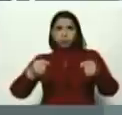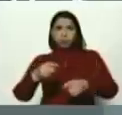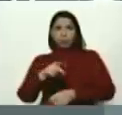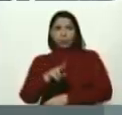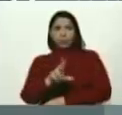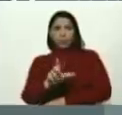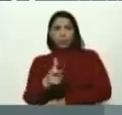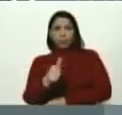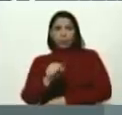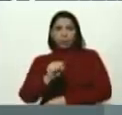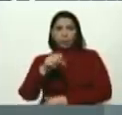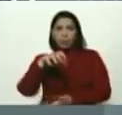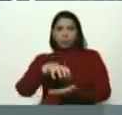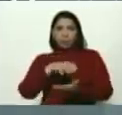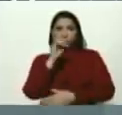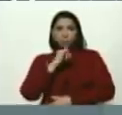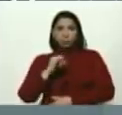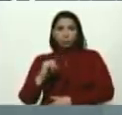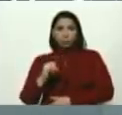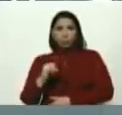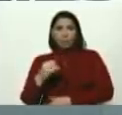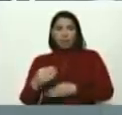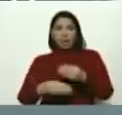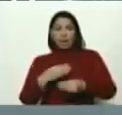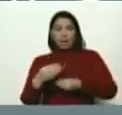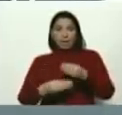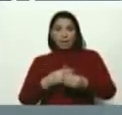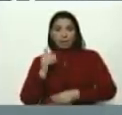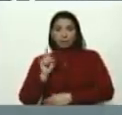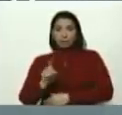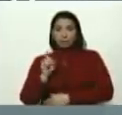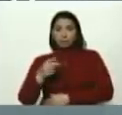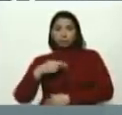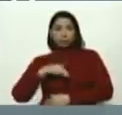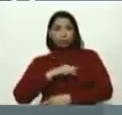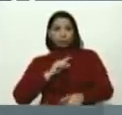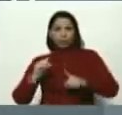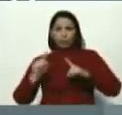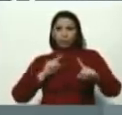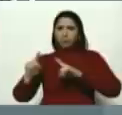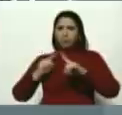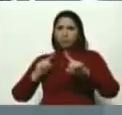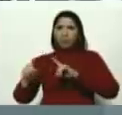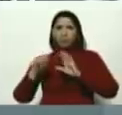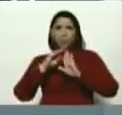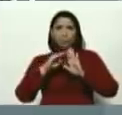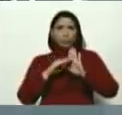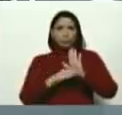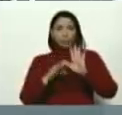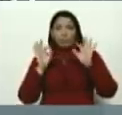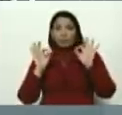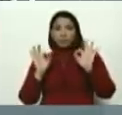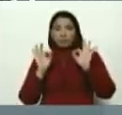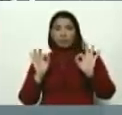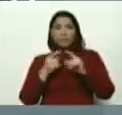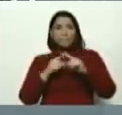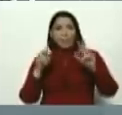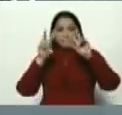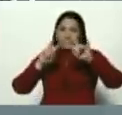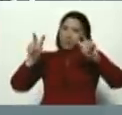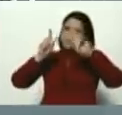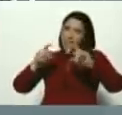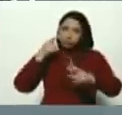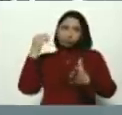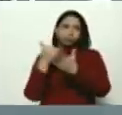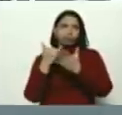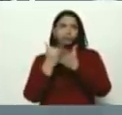Zulia y que ha meritado que nosotros hemos activado protocolos especiales para el despistaje y